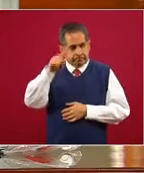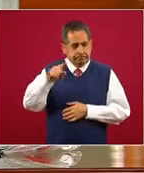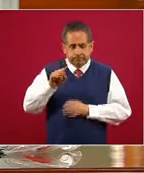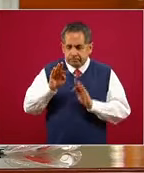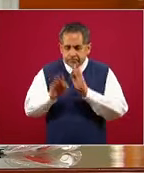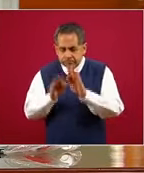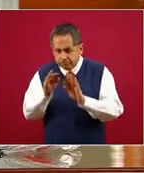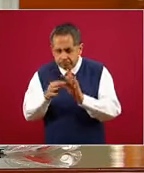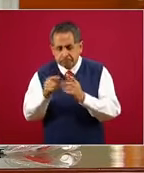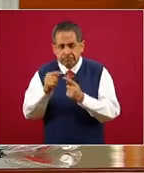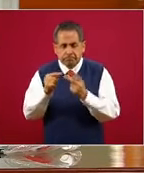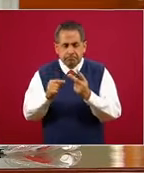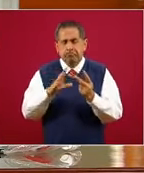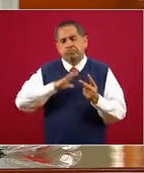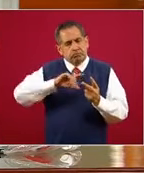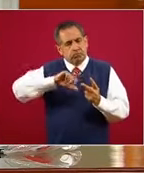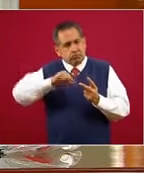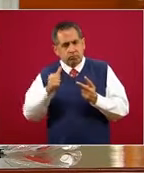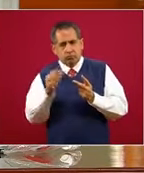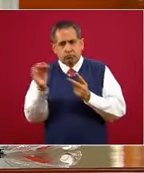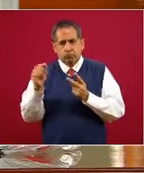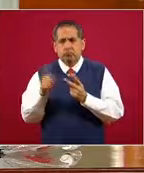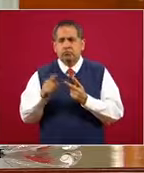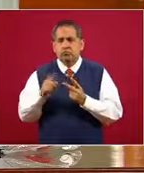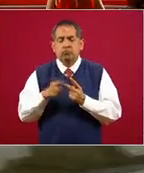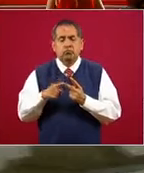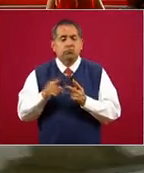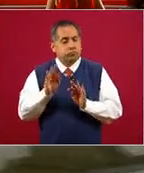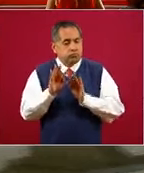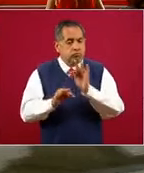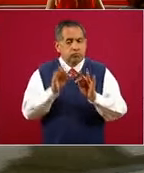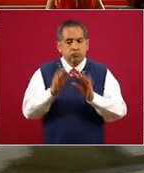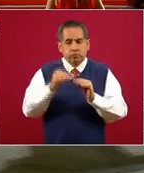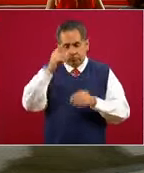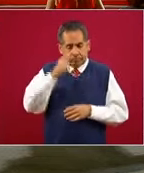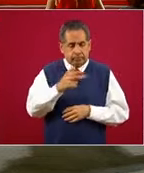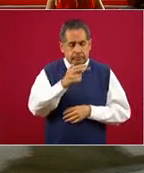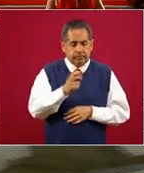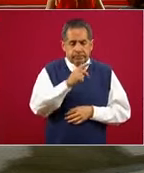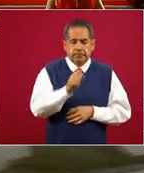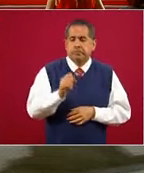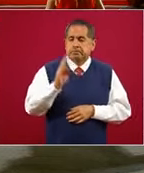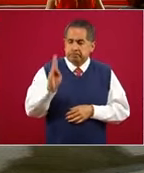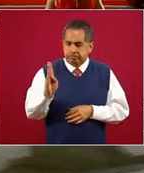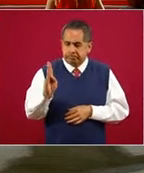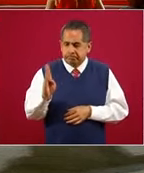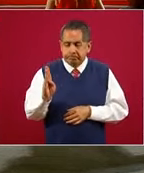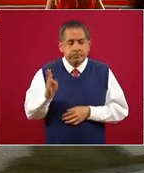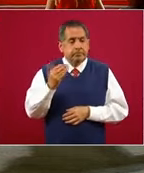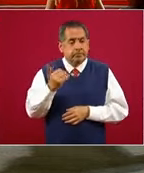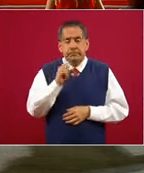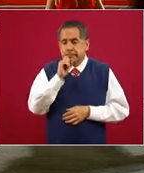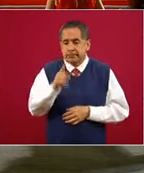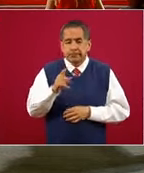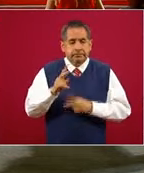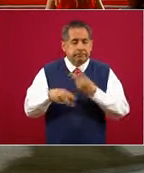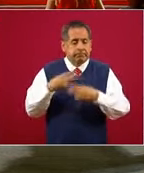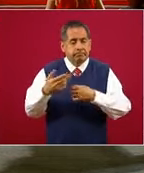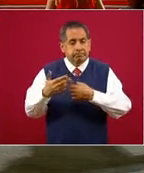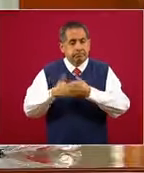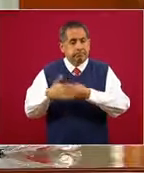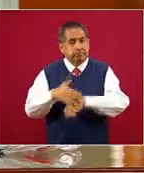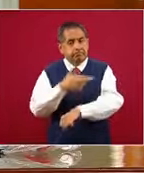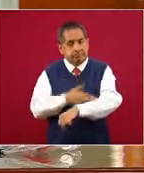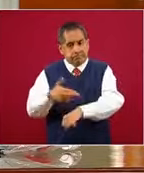de tratamiento, justo la parte de tratamiento para hepatitis B, y lo que se va a hacer, y